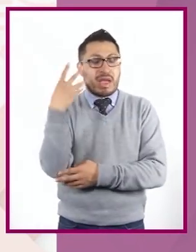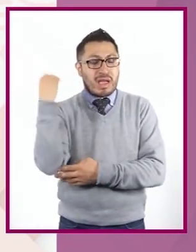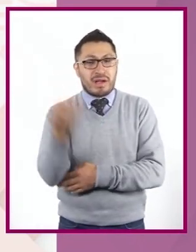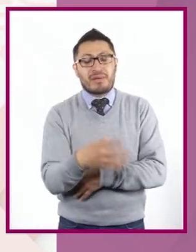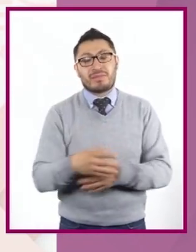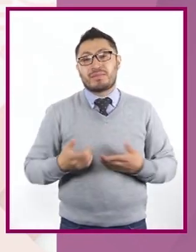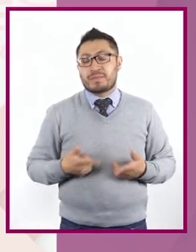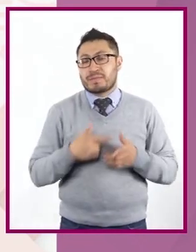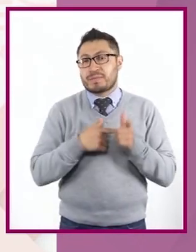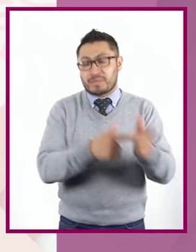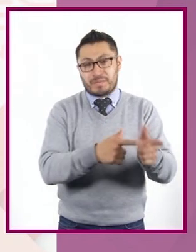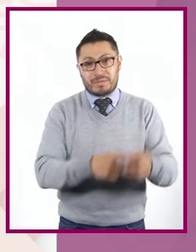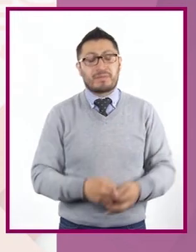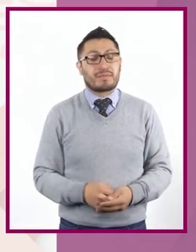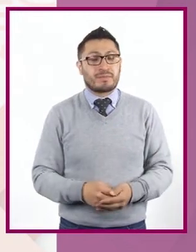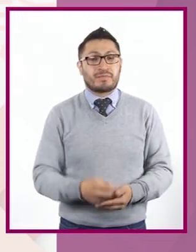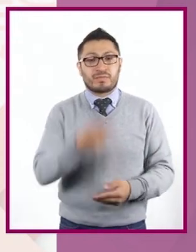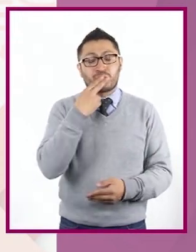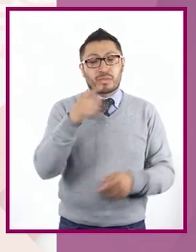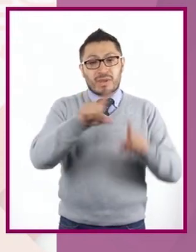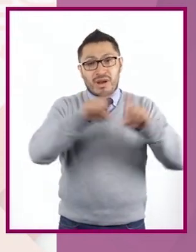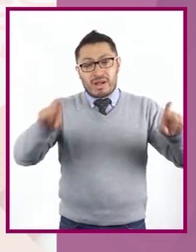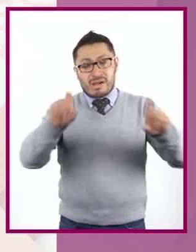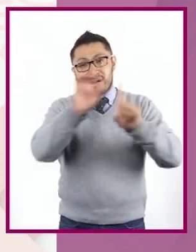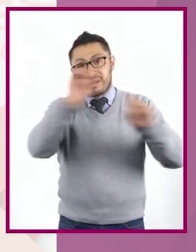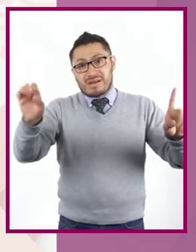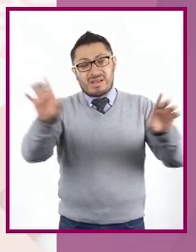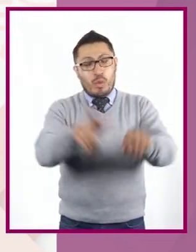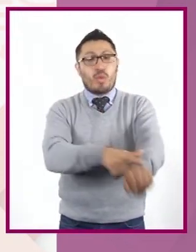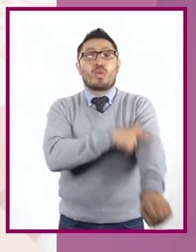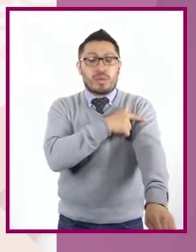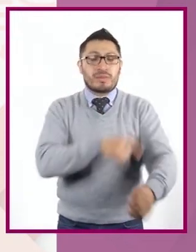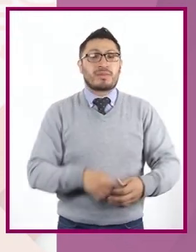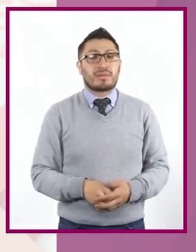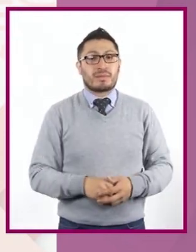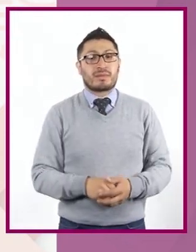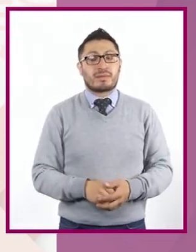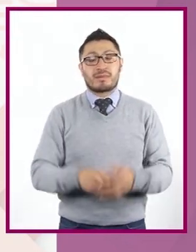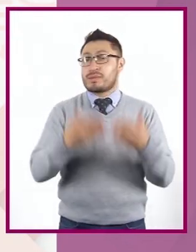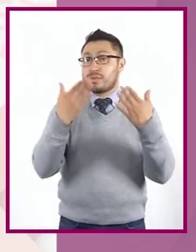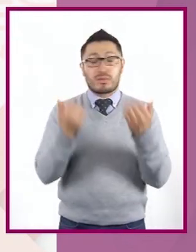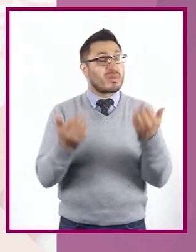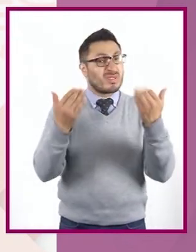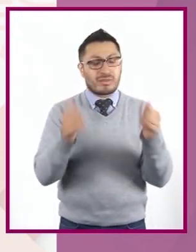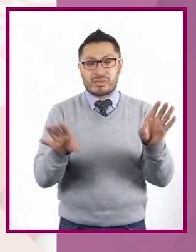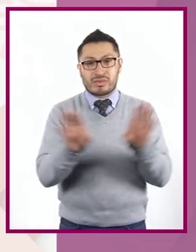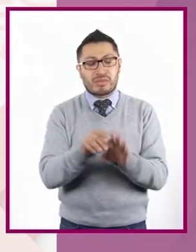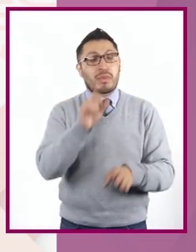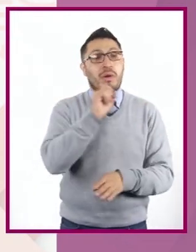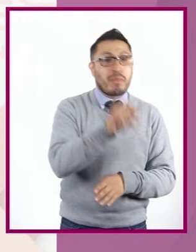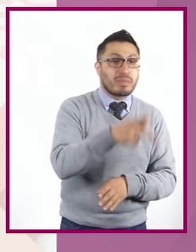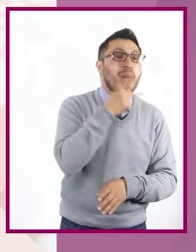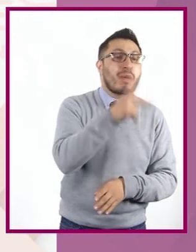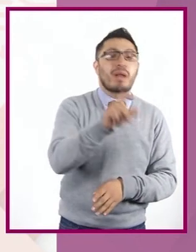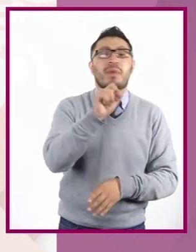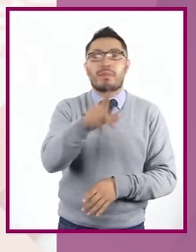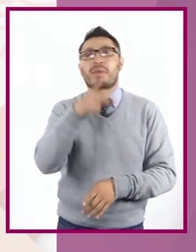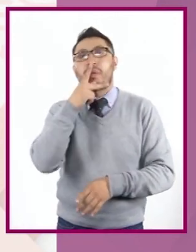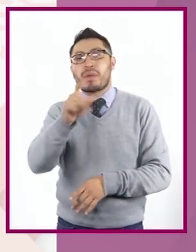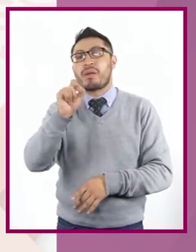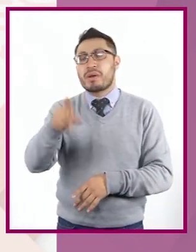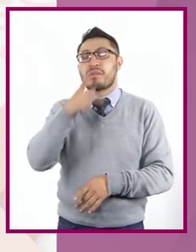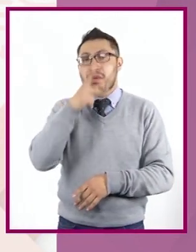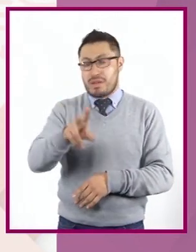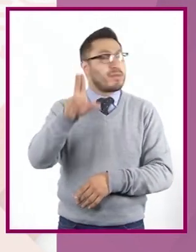continuo. Se utilizan frases u oraciones más largas. No hay evidentes repeticiones de palabras.